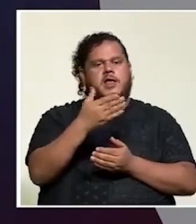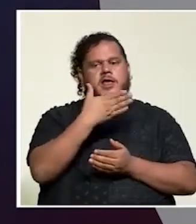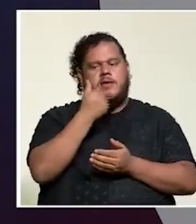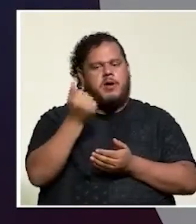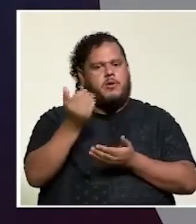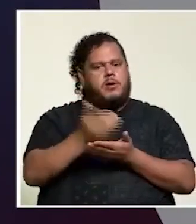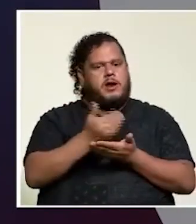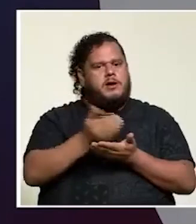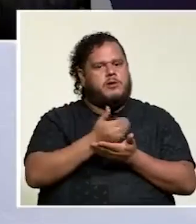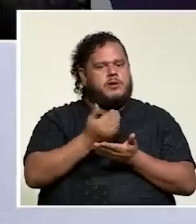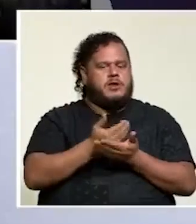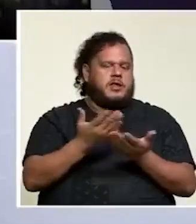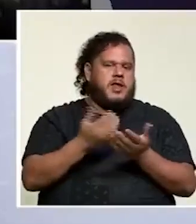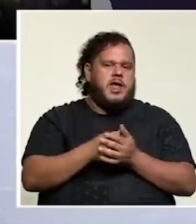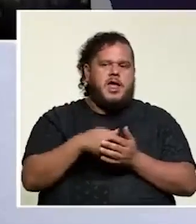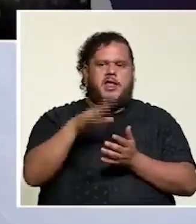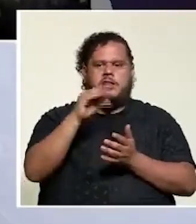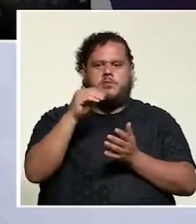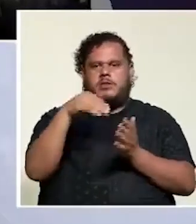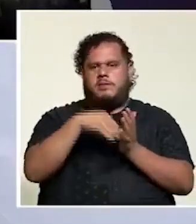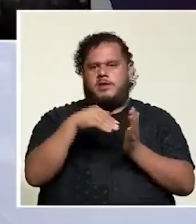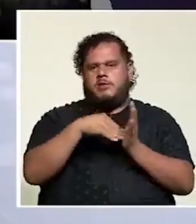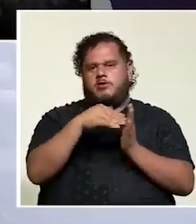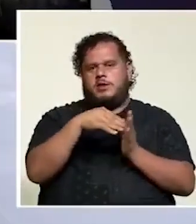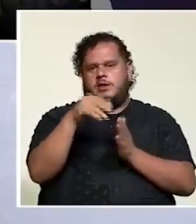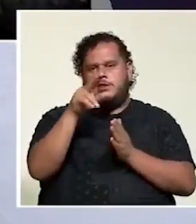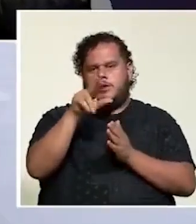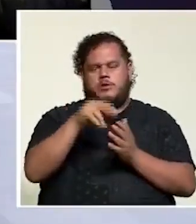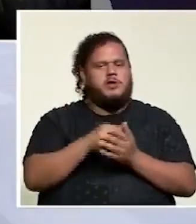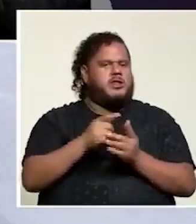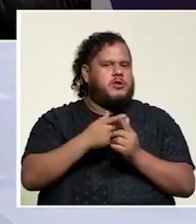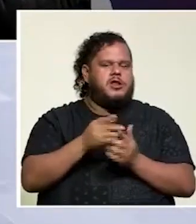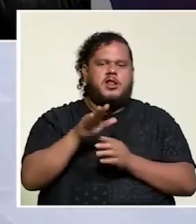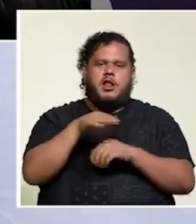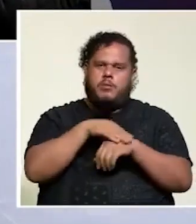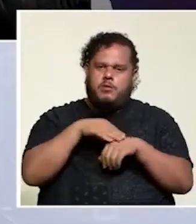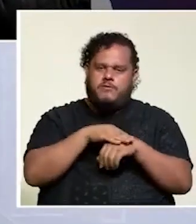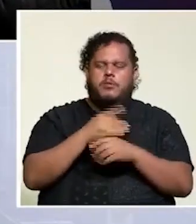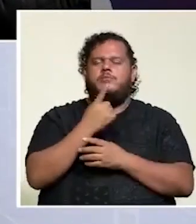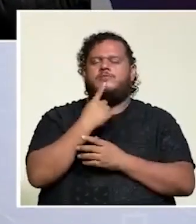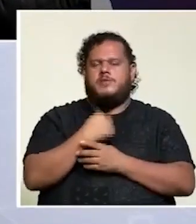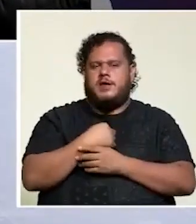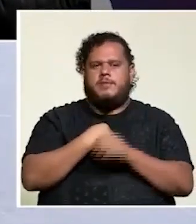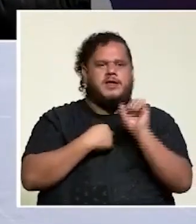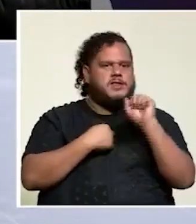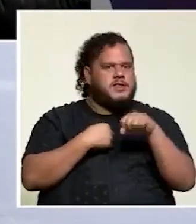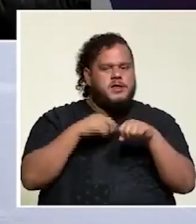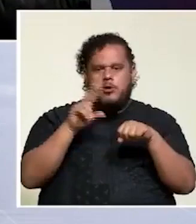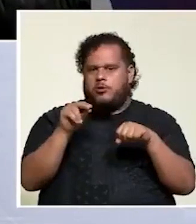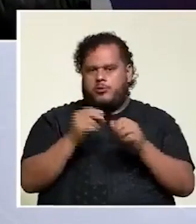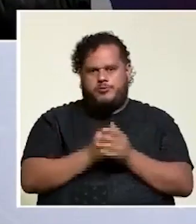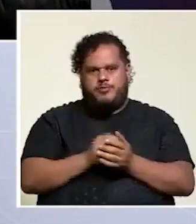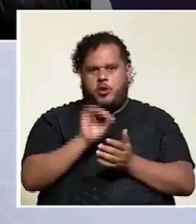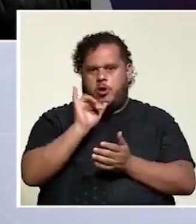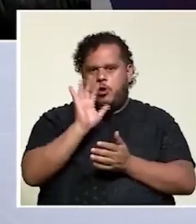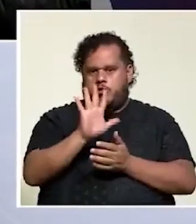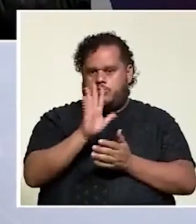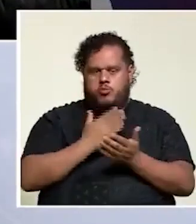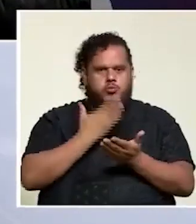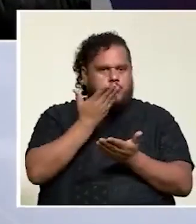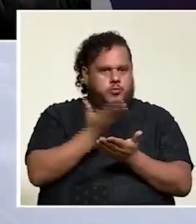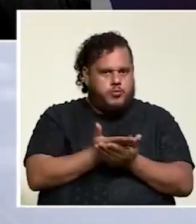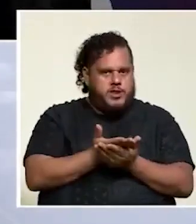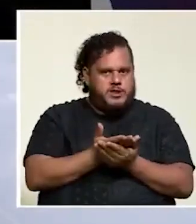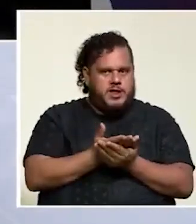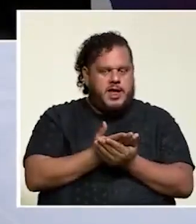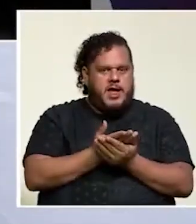recaudación en aproximadamente 60,000 millones de colones. Por favor, dígame sí o no, su propuesta